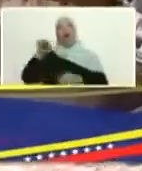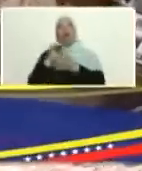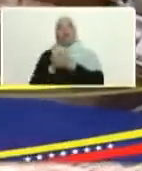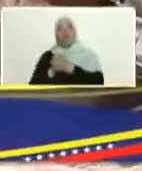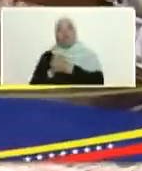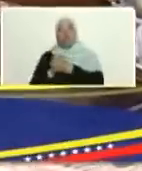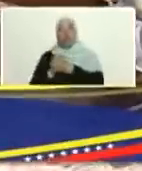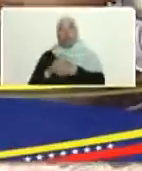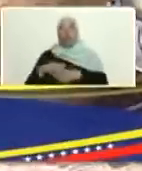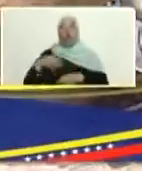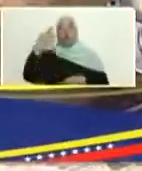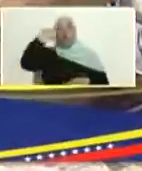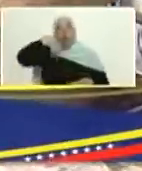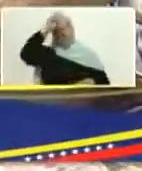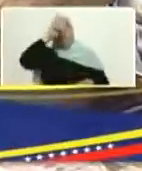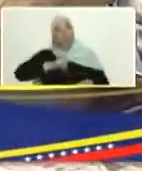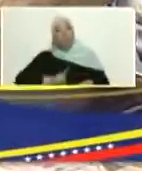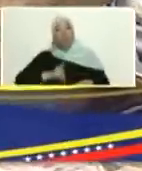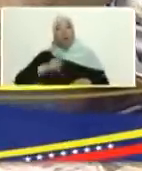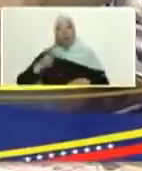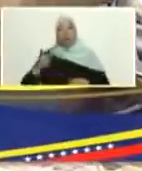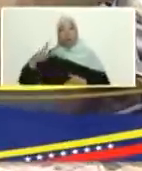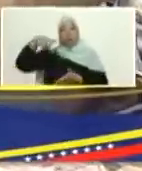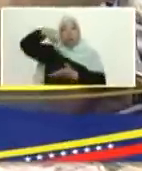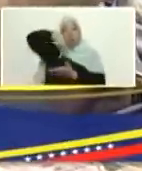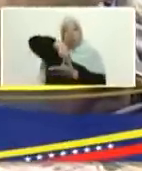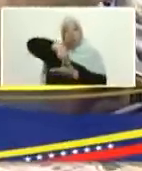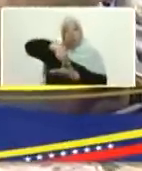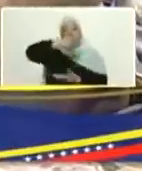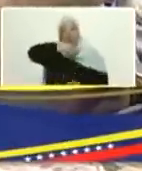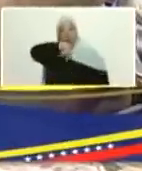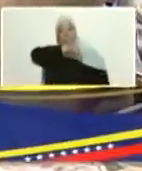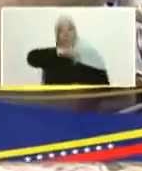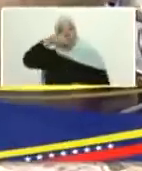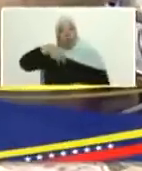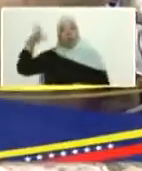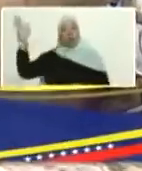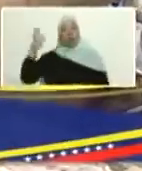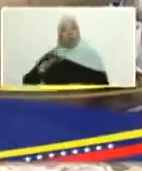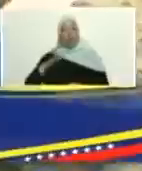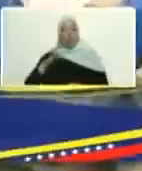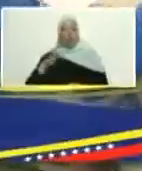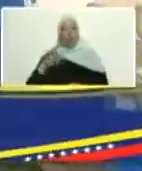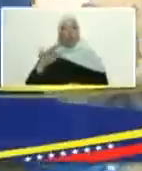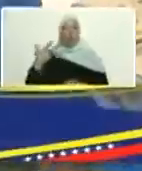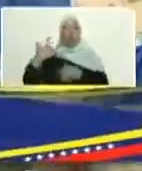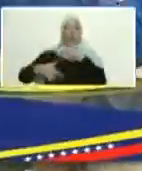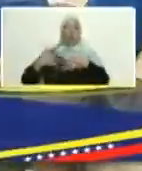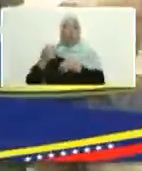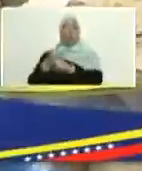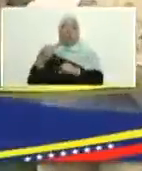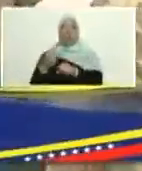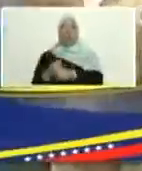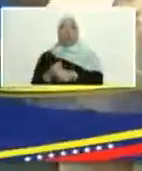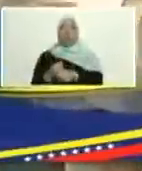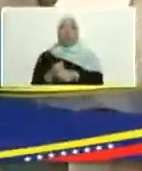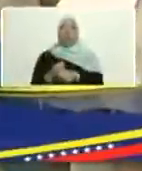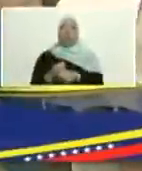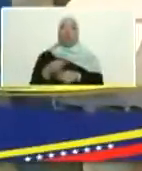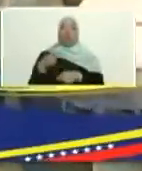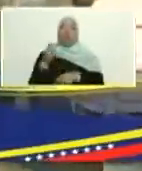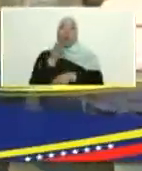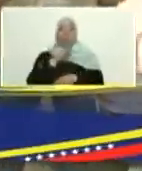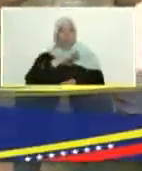irse a rehabilitar a Cuba y España. Hoy están siendo hechos de aluminio